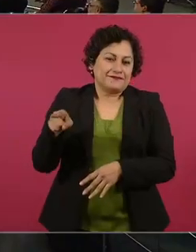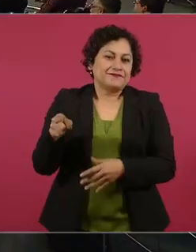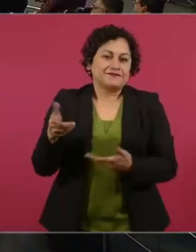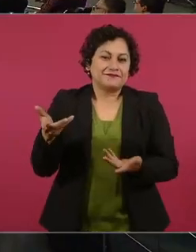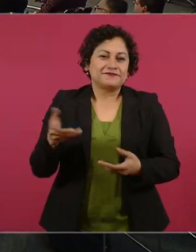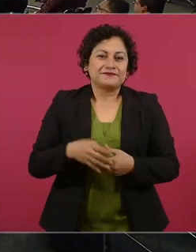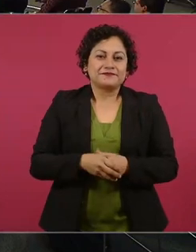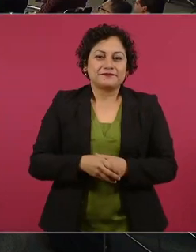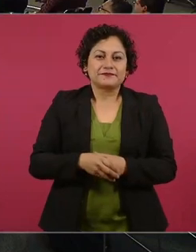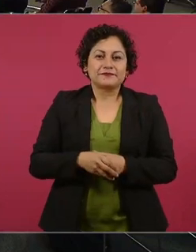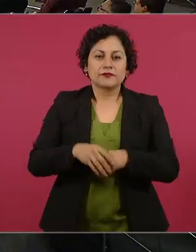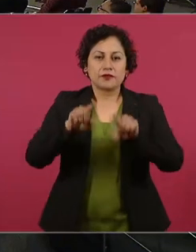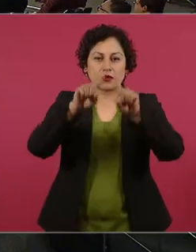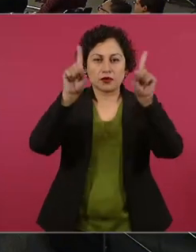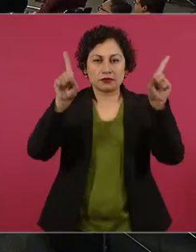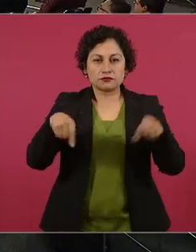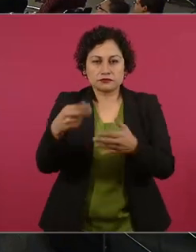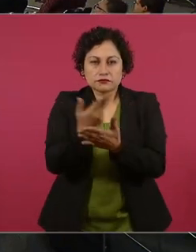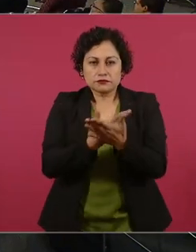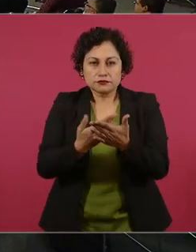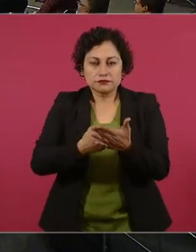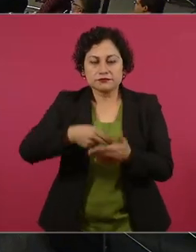Se llama La Patria